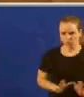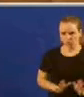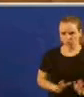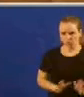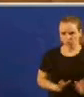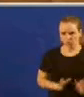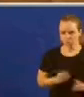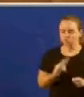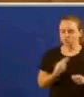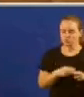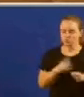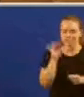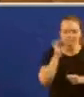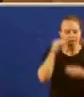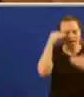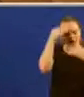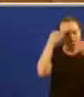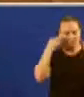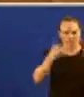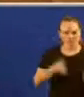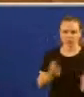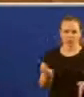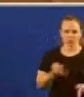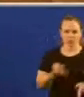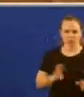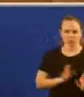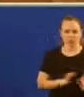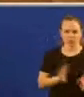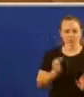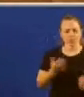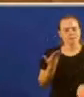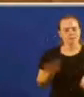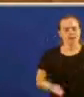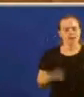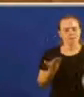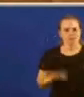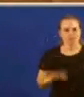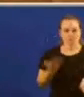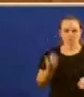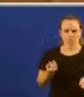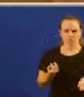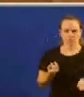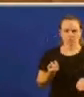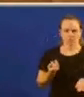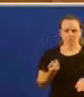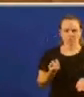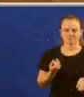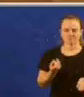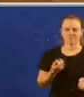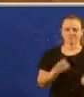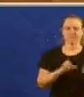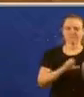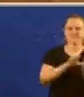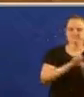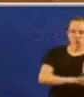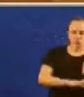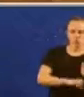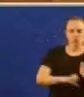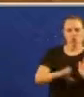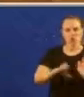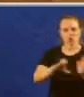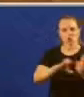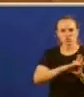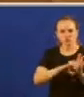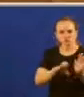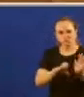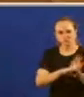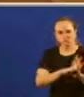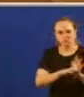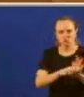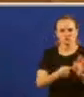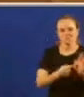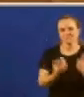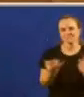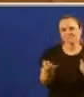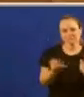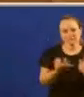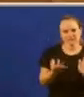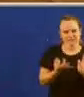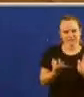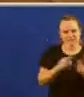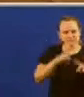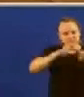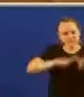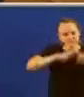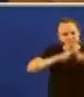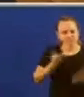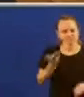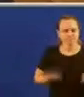galegas. E eu creo que debemos de facer balanzo de que significaron o estatuto, a Constitución, e que ese balanzo temos que facelo